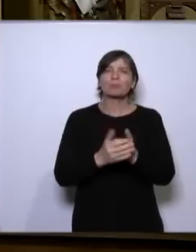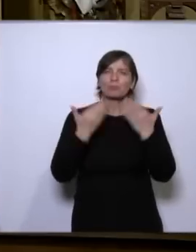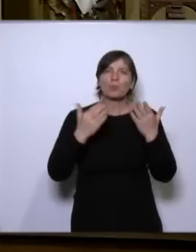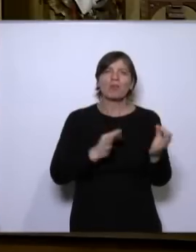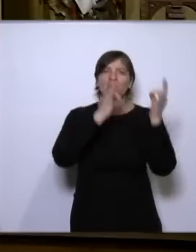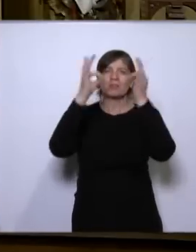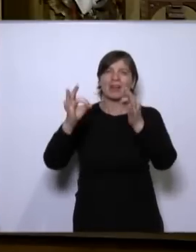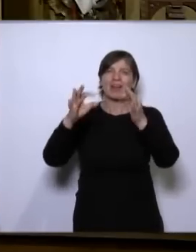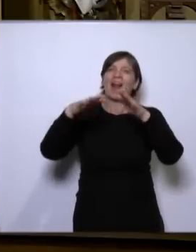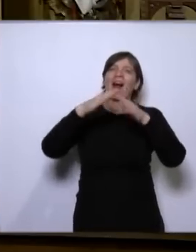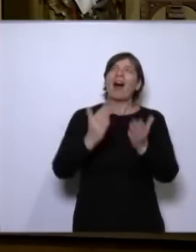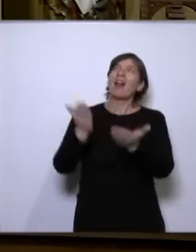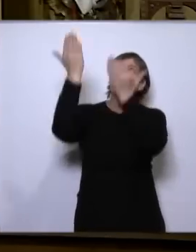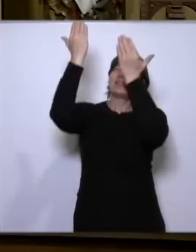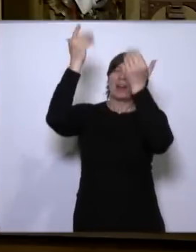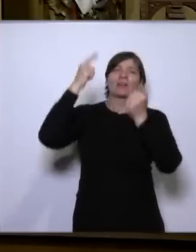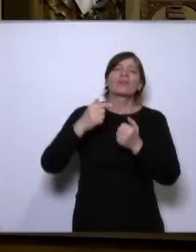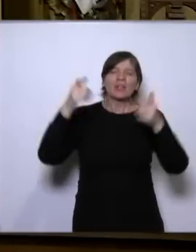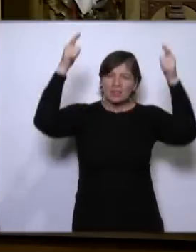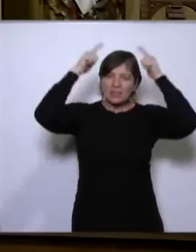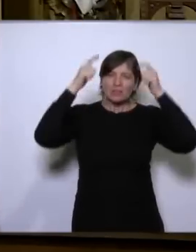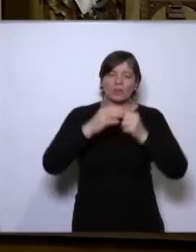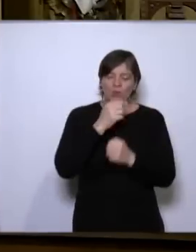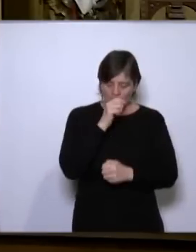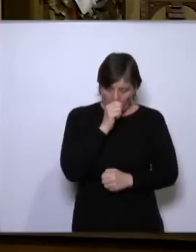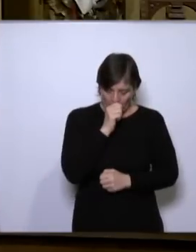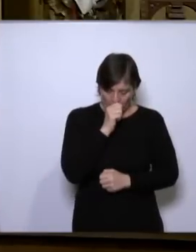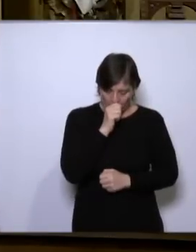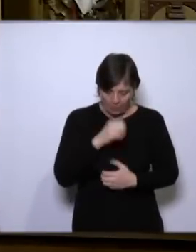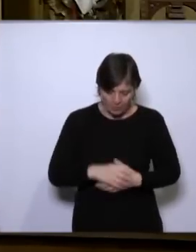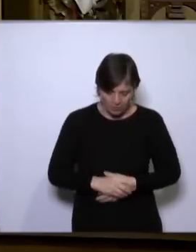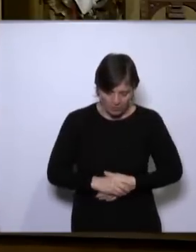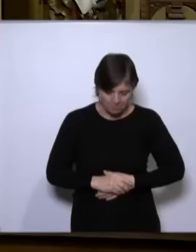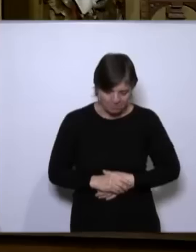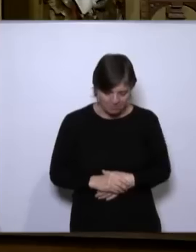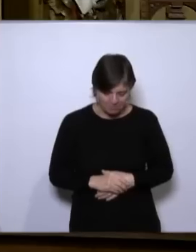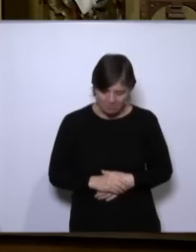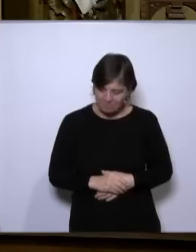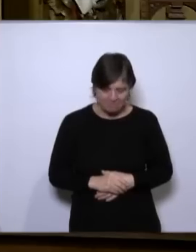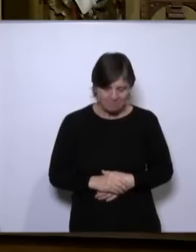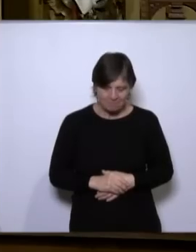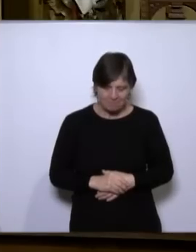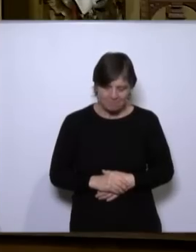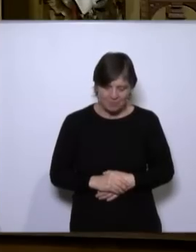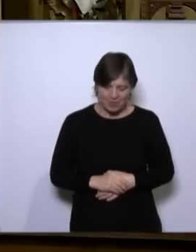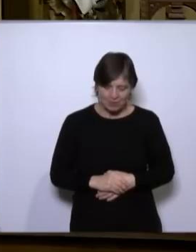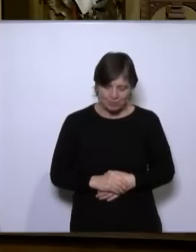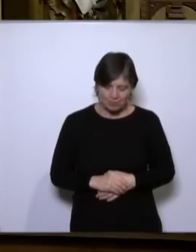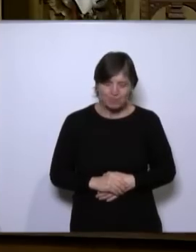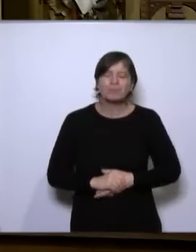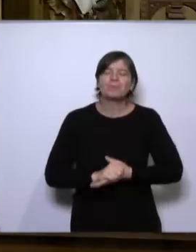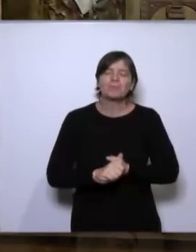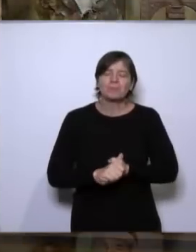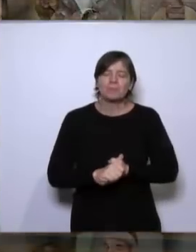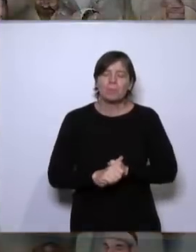Nosotros confiamos en que hay una comunión espiritual, íntima, misteriosa,